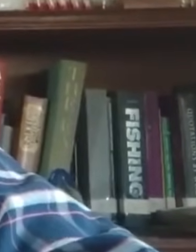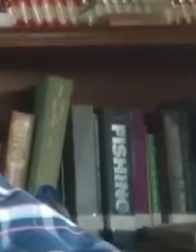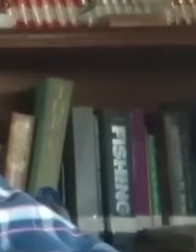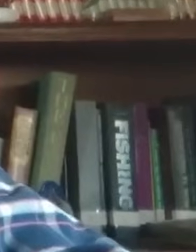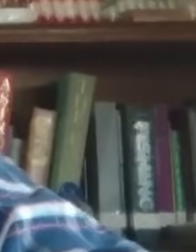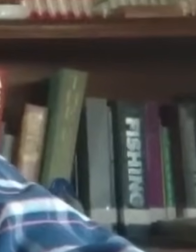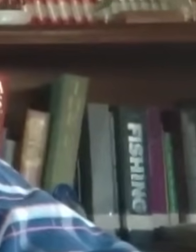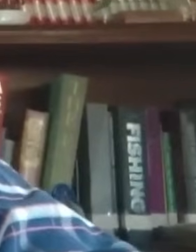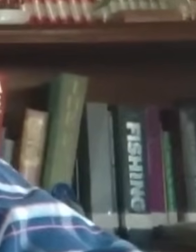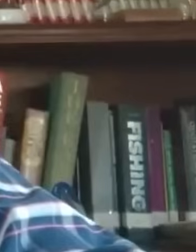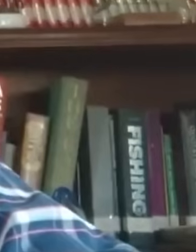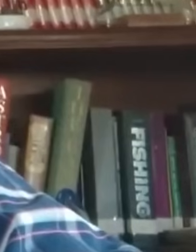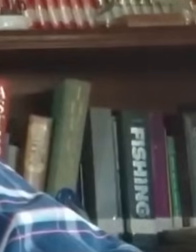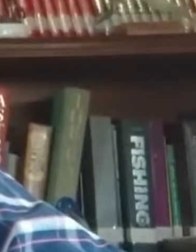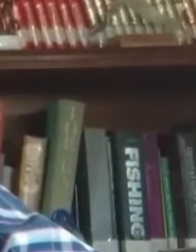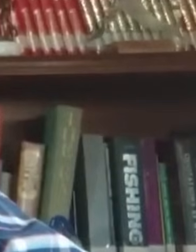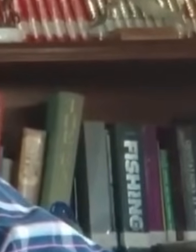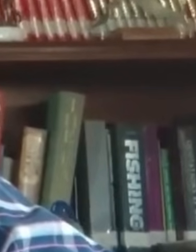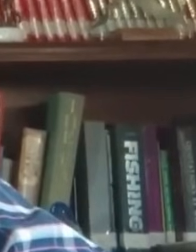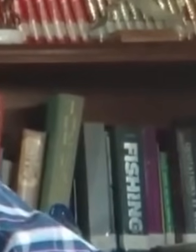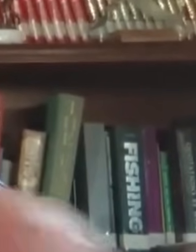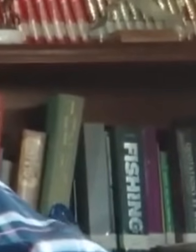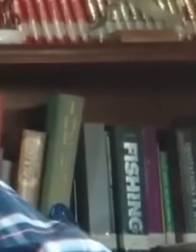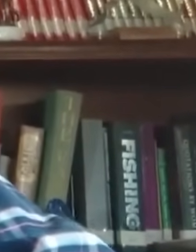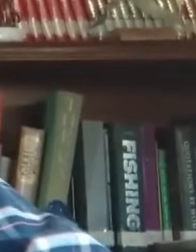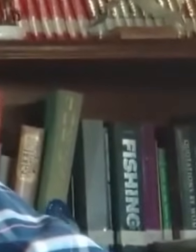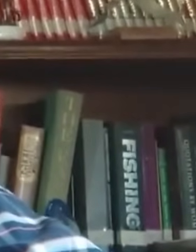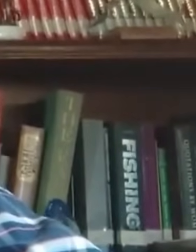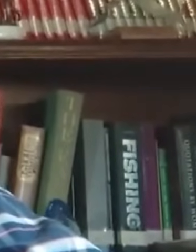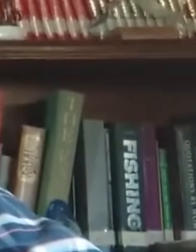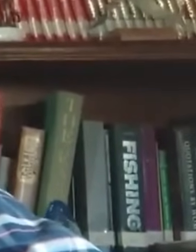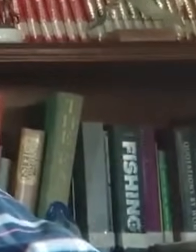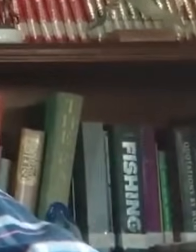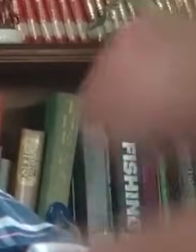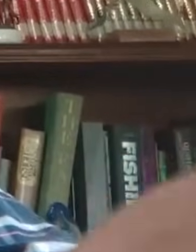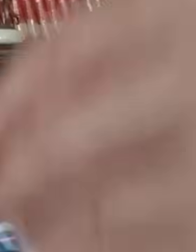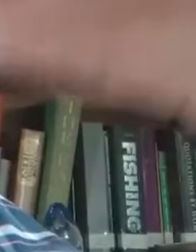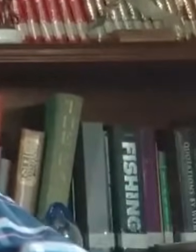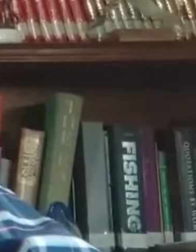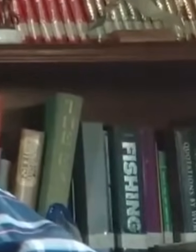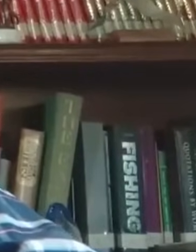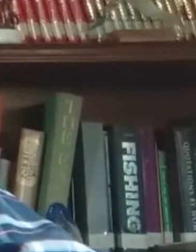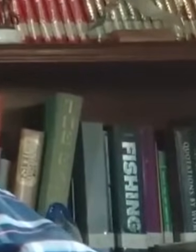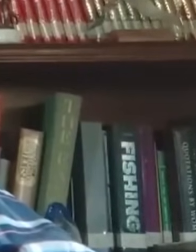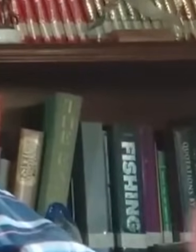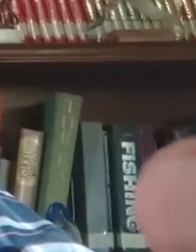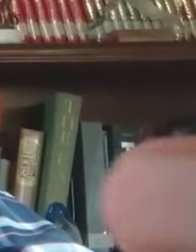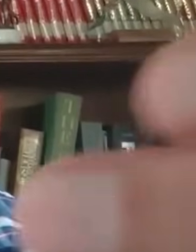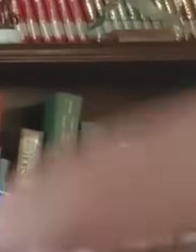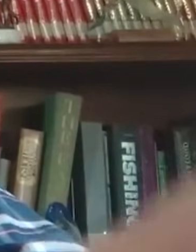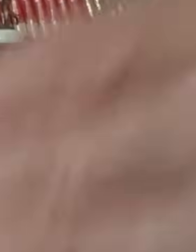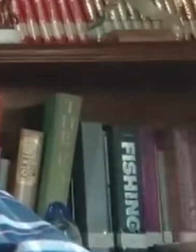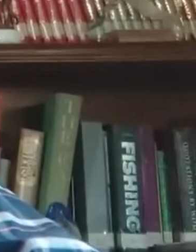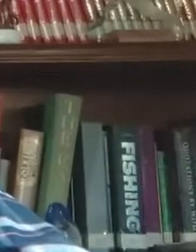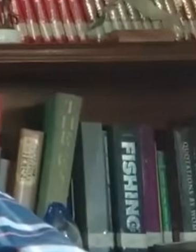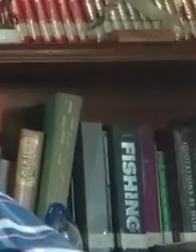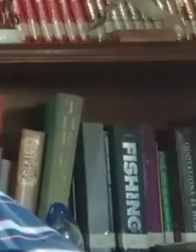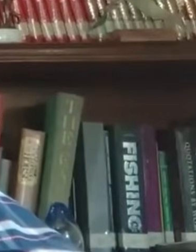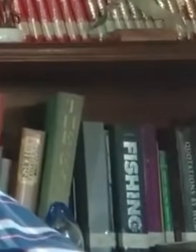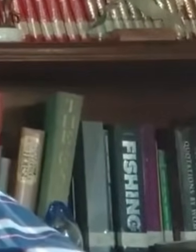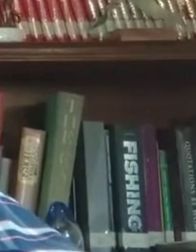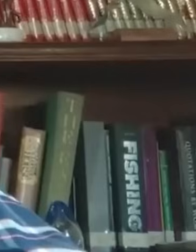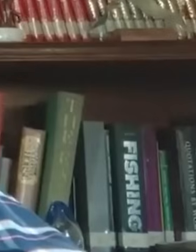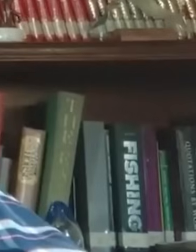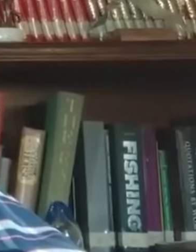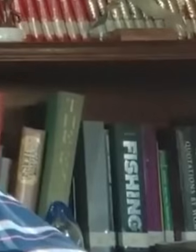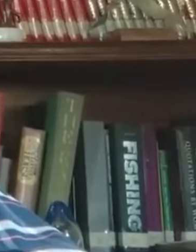de relegar de alguna manera a los partidos políticos y poner al frente al ciudadano, a la